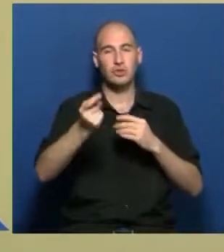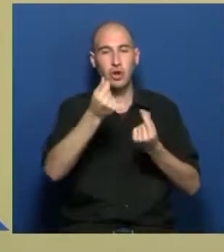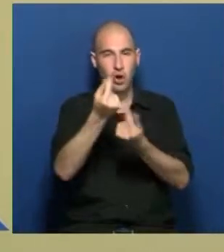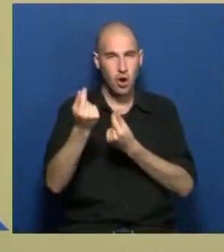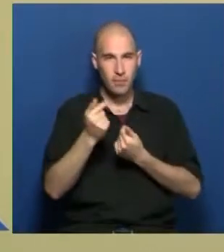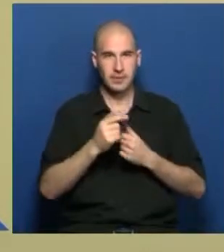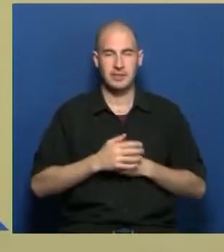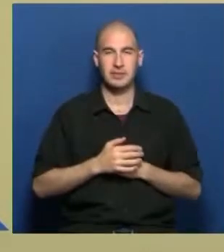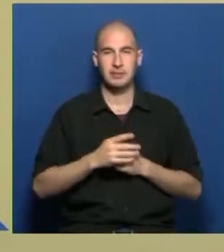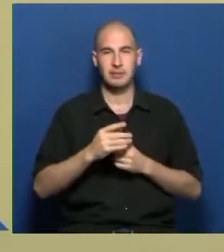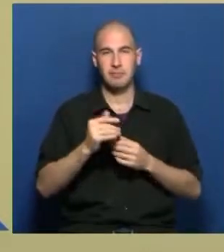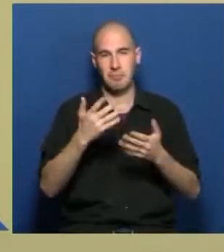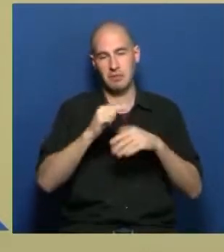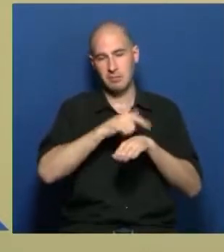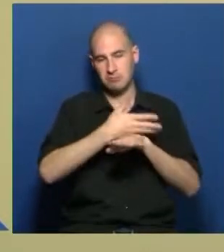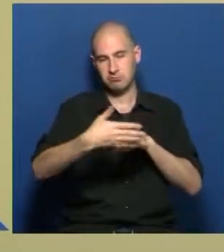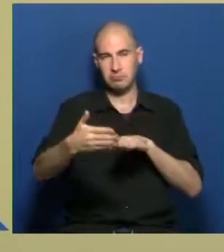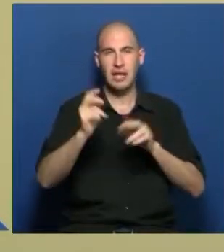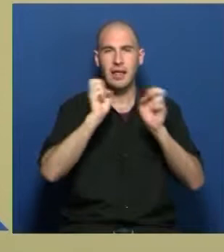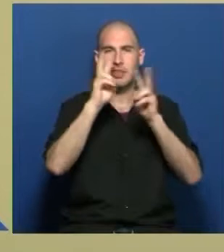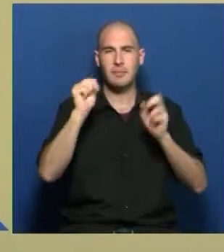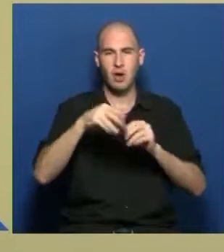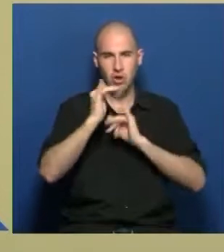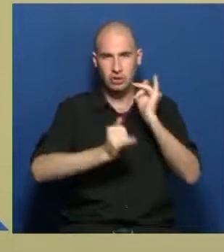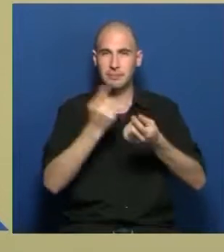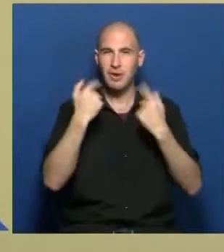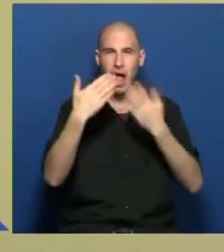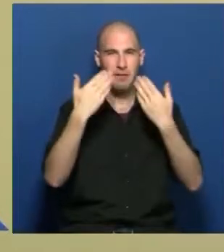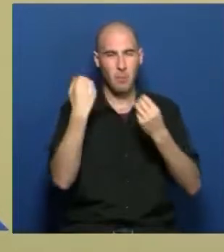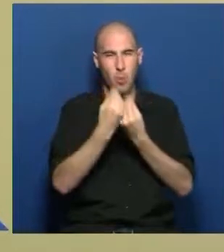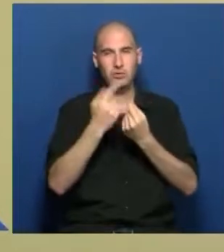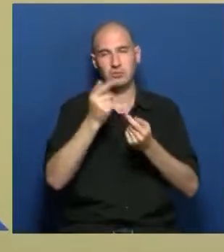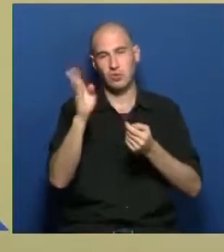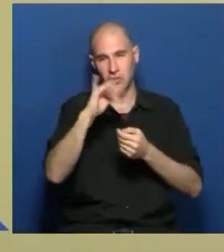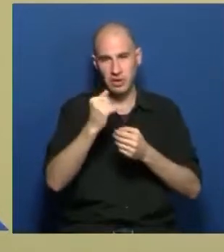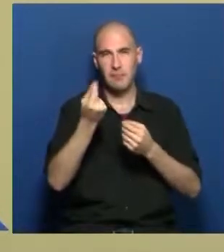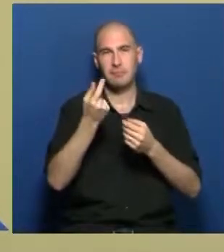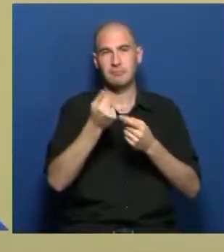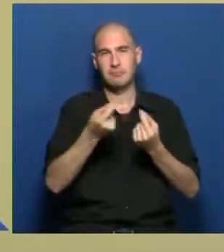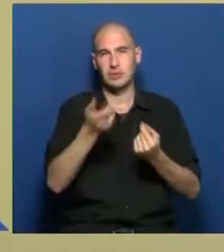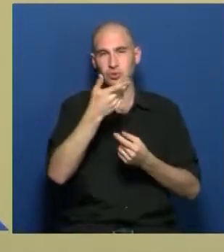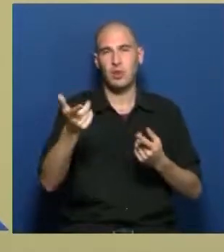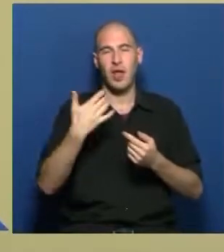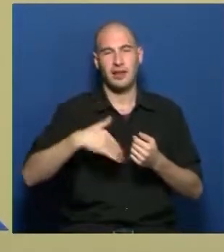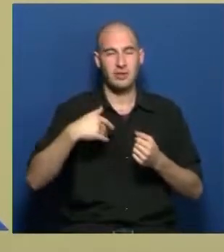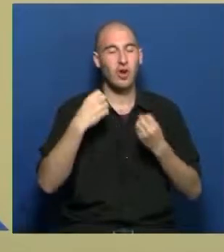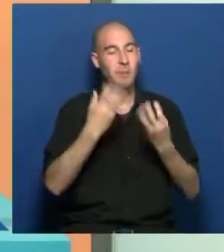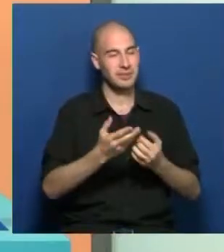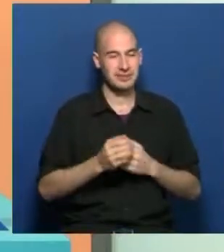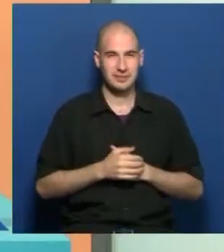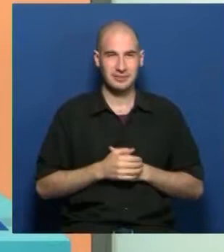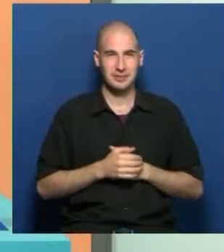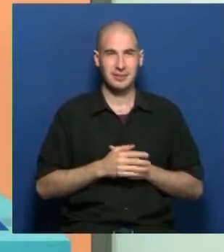compra de algún tiempo. Es el tema disparador, pero hay mucho para charlar sobre el día a día y el bolsillo de los argentinos. Marcelo, ¿cómo